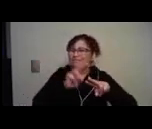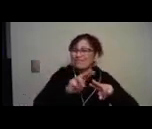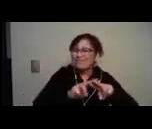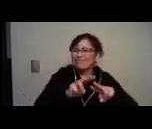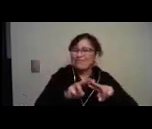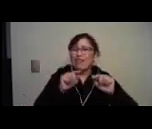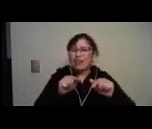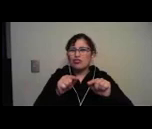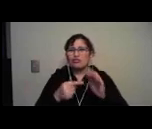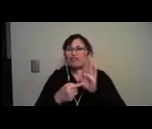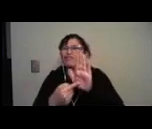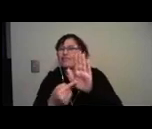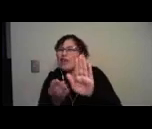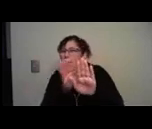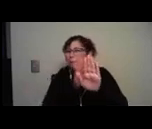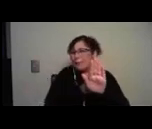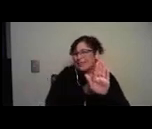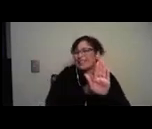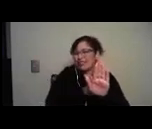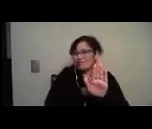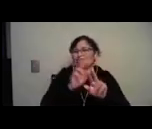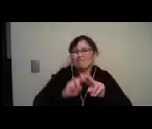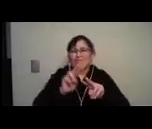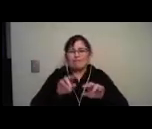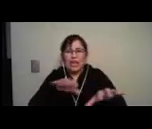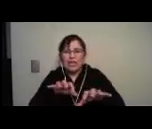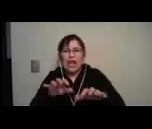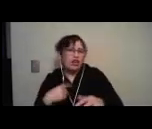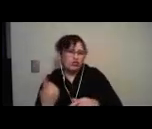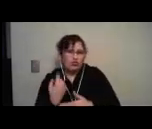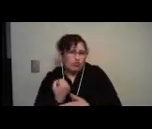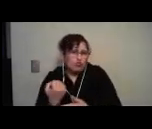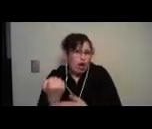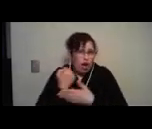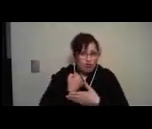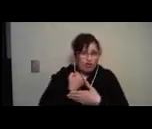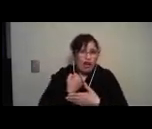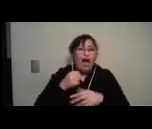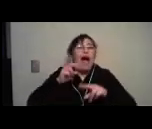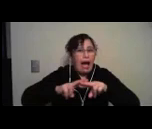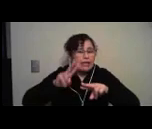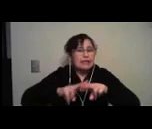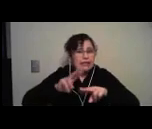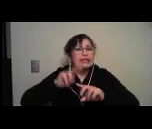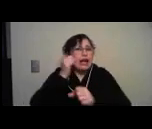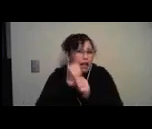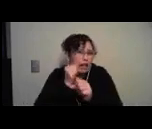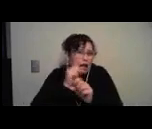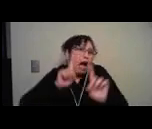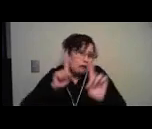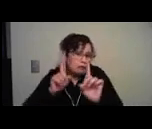más implícitos, que nos permiten poder llevar a cabo una tarea prácticamente de manera un poco prácticamente